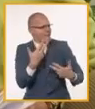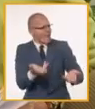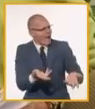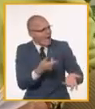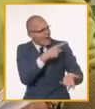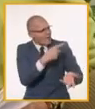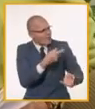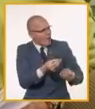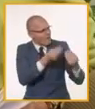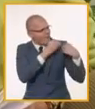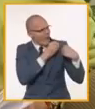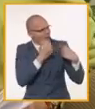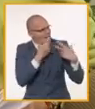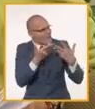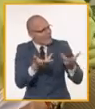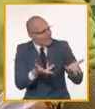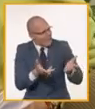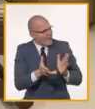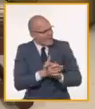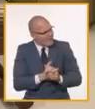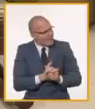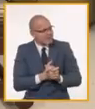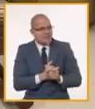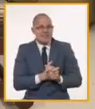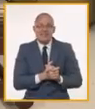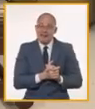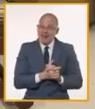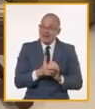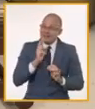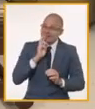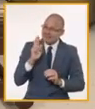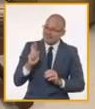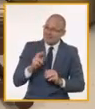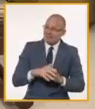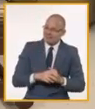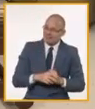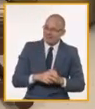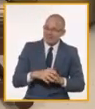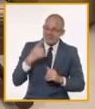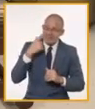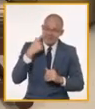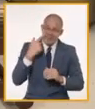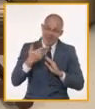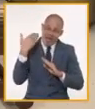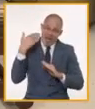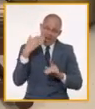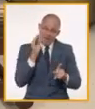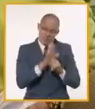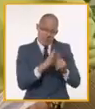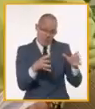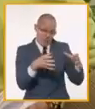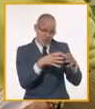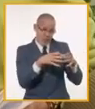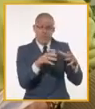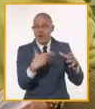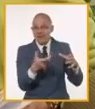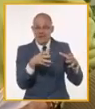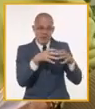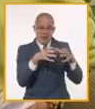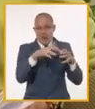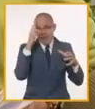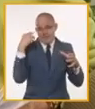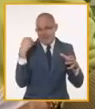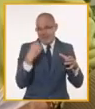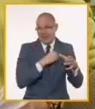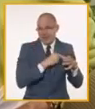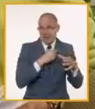de lo que fue el departamento, el famoso... Se llama Cuerpo de Sanidad Militar y después departamento. Ajá, de Sanidad Militar. Bueno,